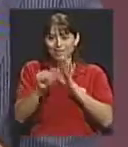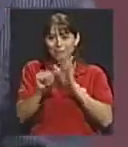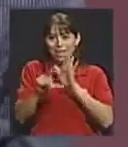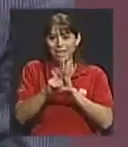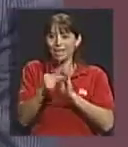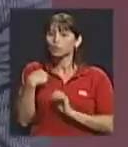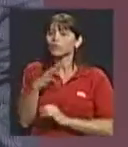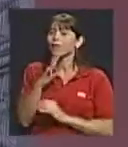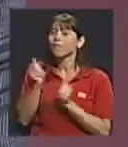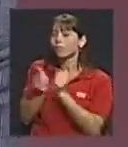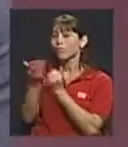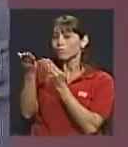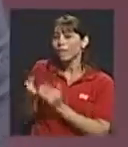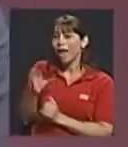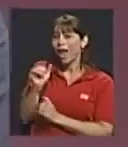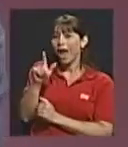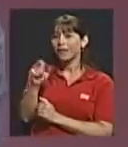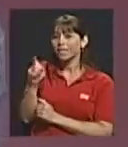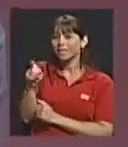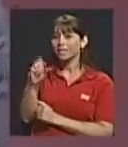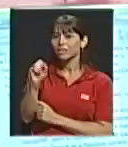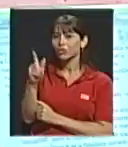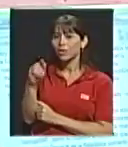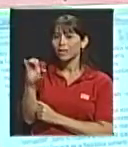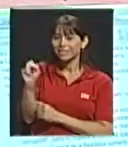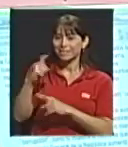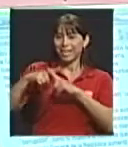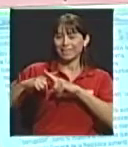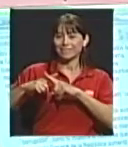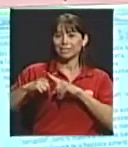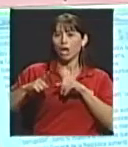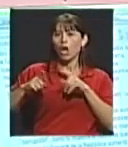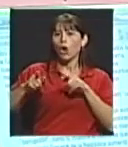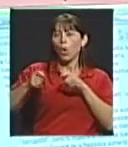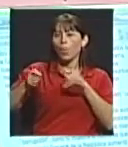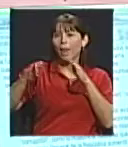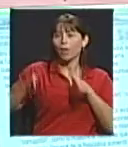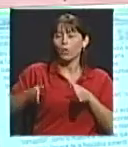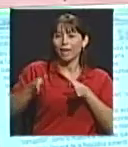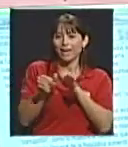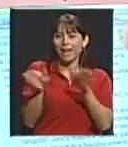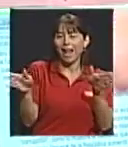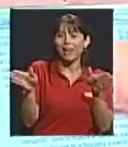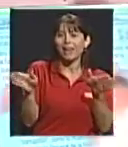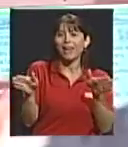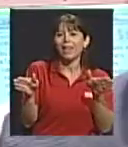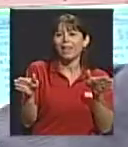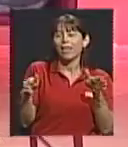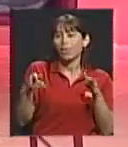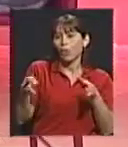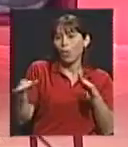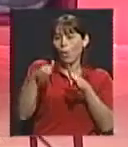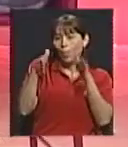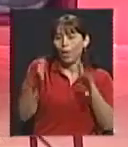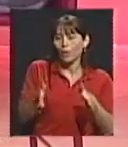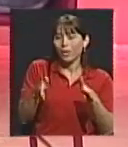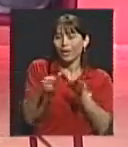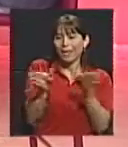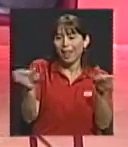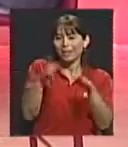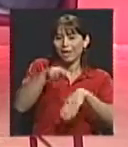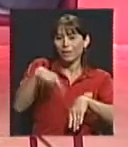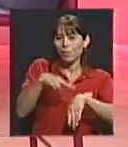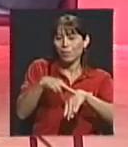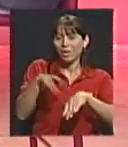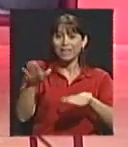hablando con Alex solises contralor general de la república eh sobre su libro apuntes para gobernar bien